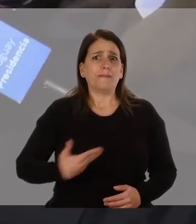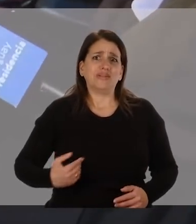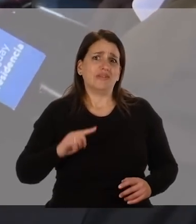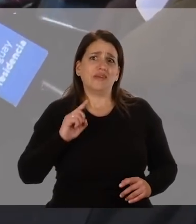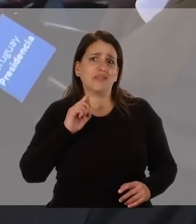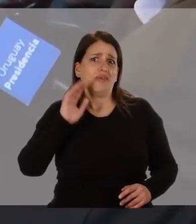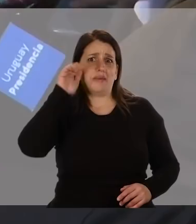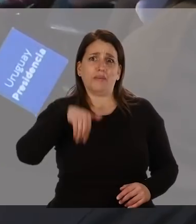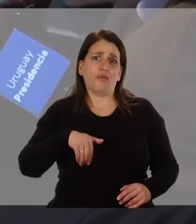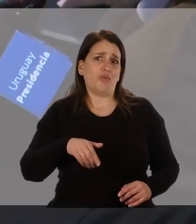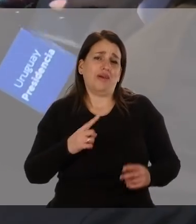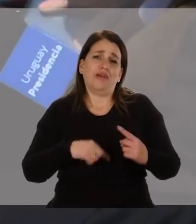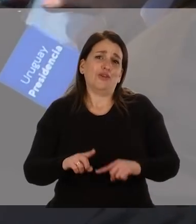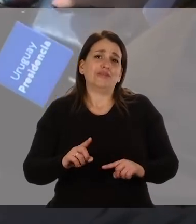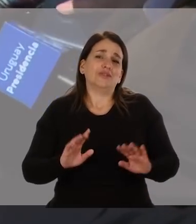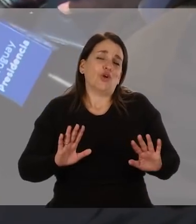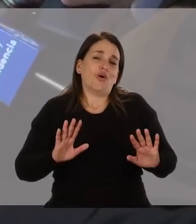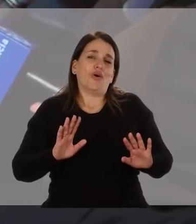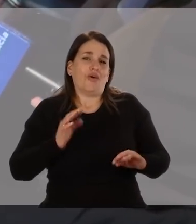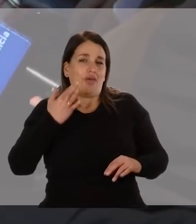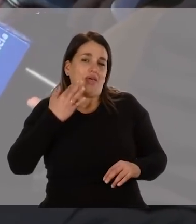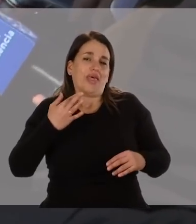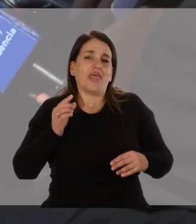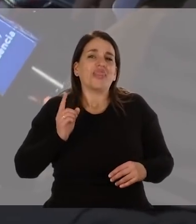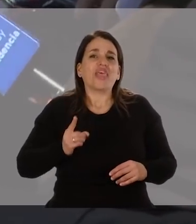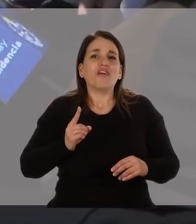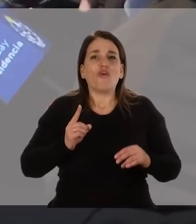Yo soy presidente de la República y me toca cuidar mucho